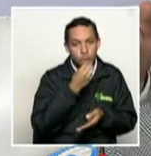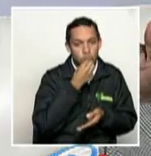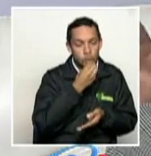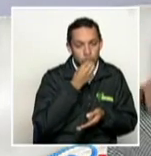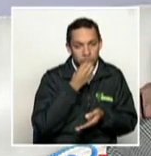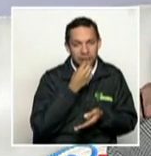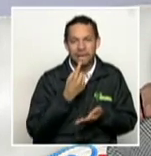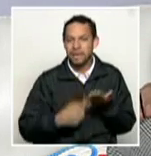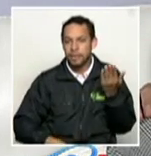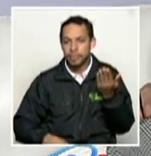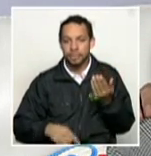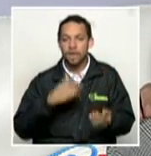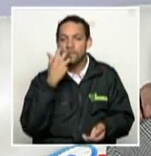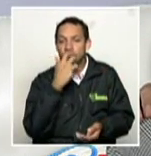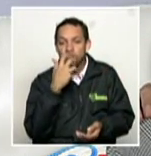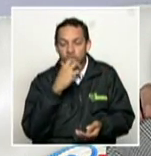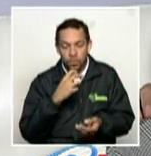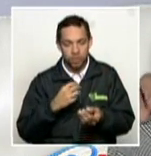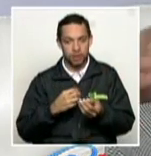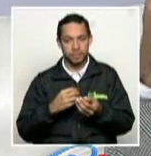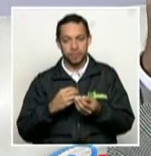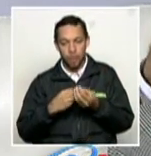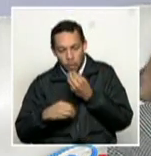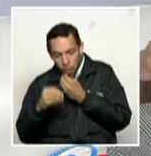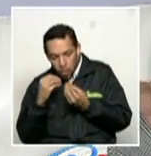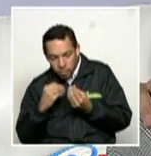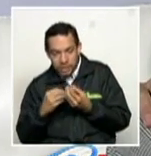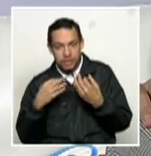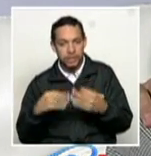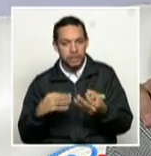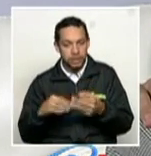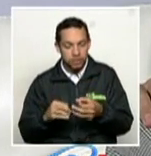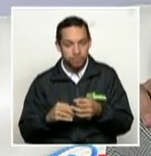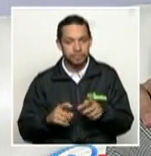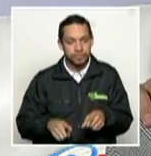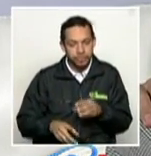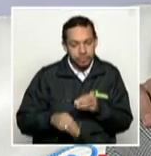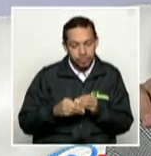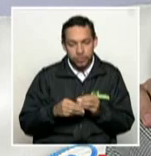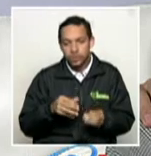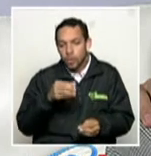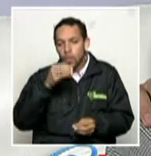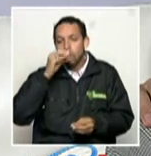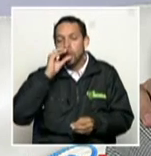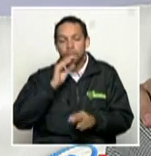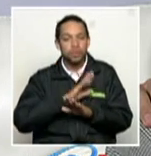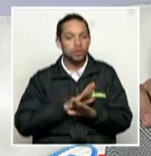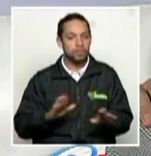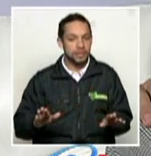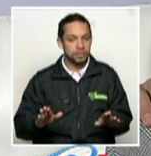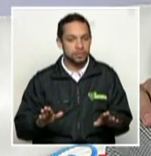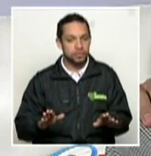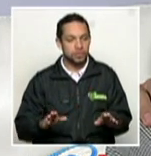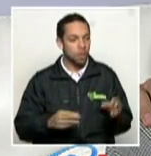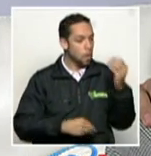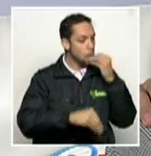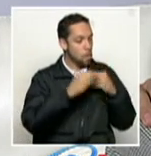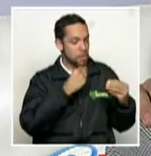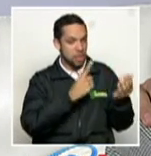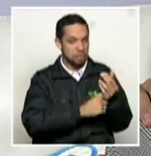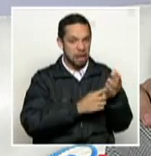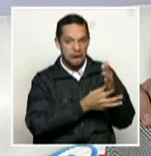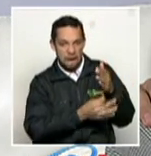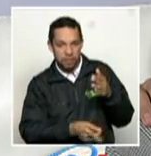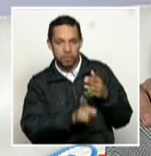sino estas cosas, más las floras intestinales que se le da. Y hemos visto unos resultados maravillosos